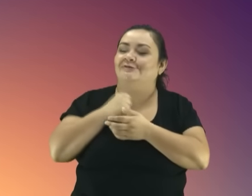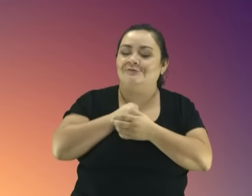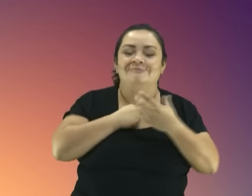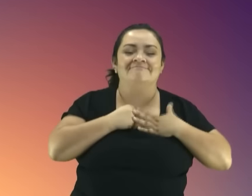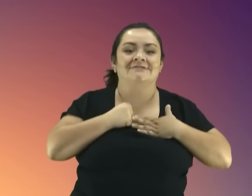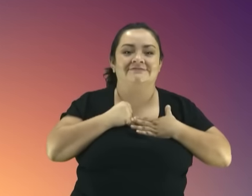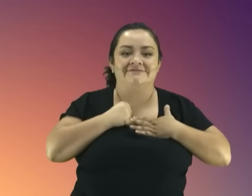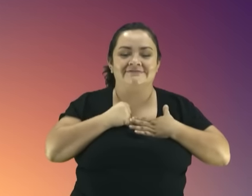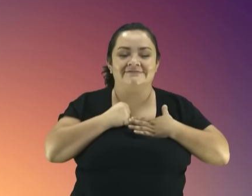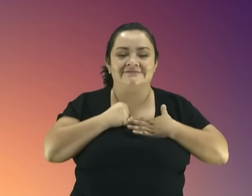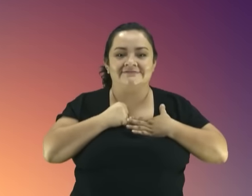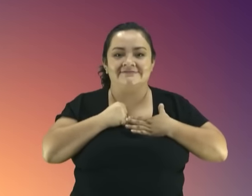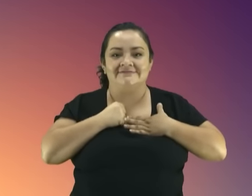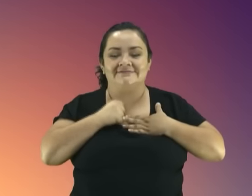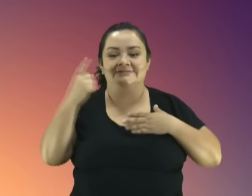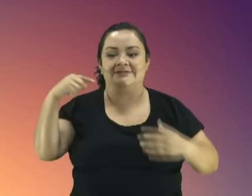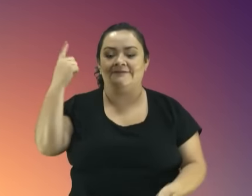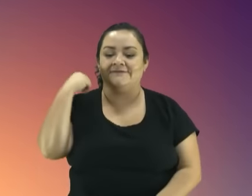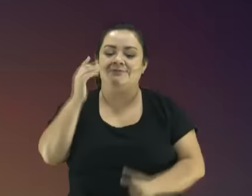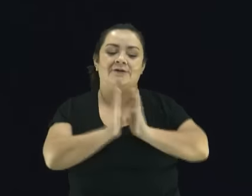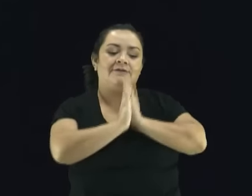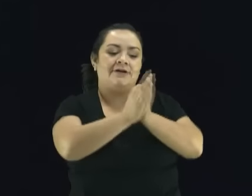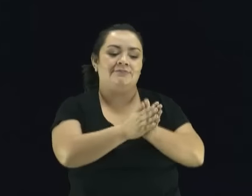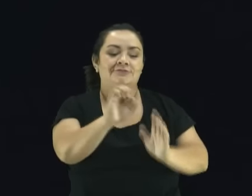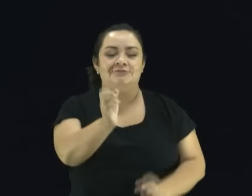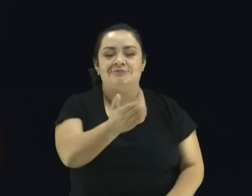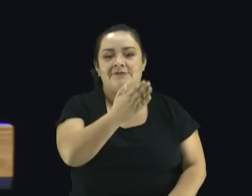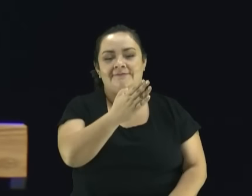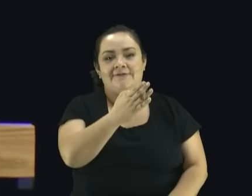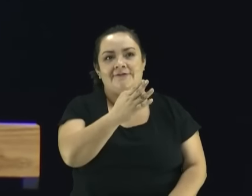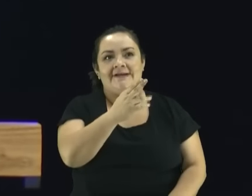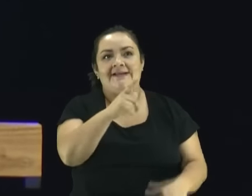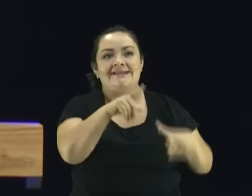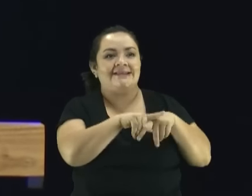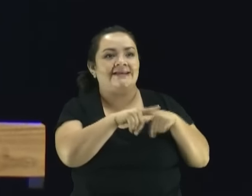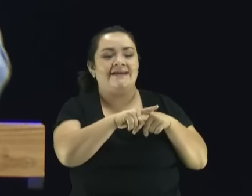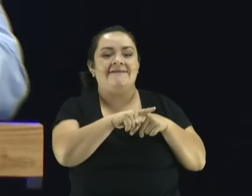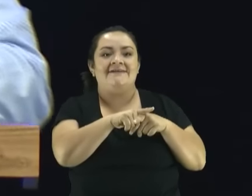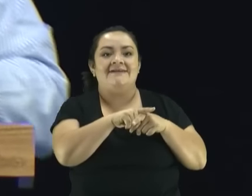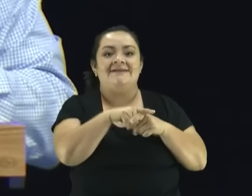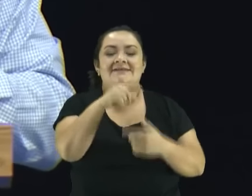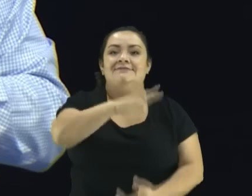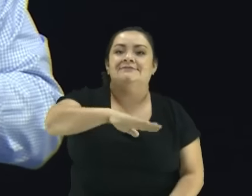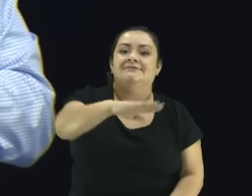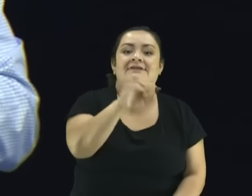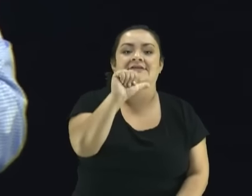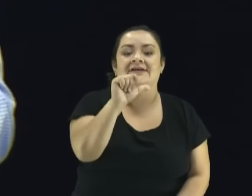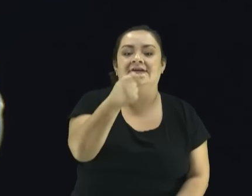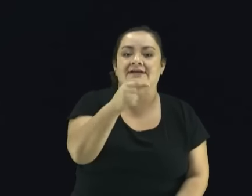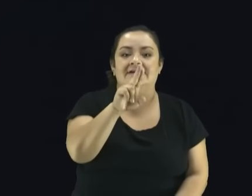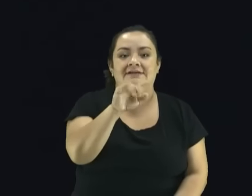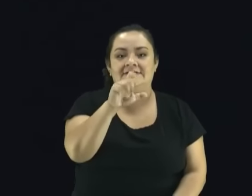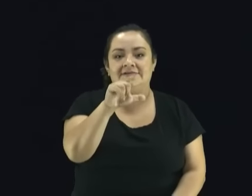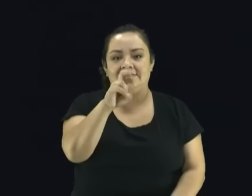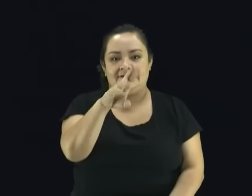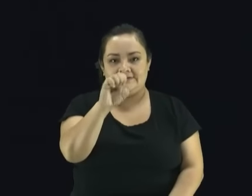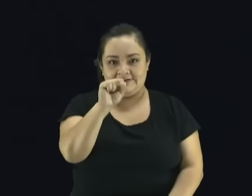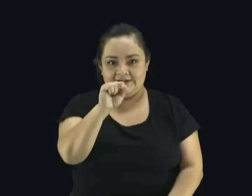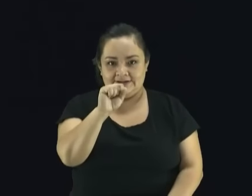hermano Ayer fuimos a orar por una nueva obra allí en Aguilares uno de los graduandos está aquí atreviéndose a firmar un contrato